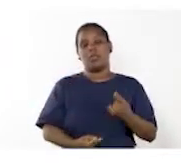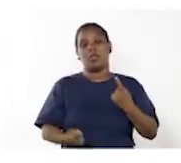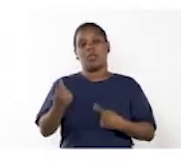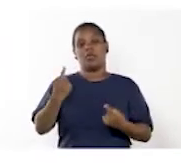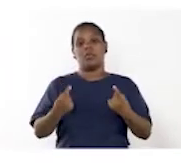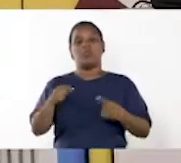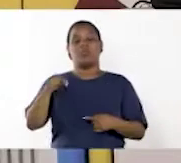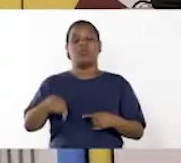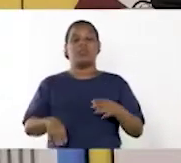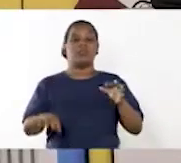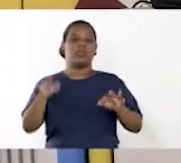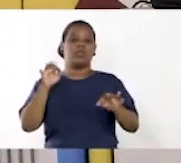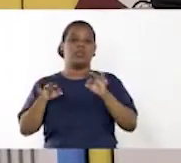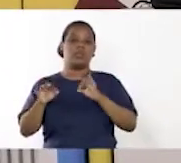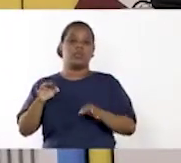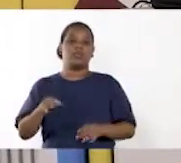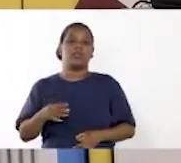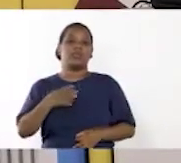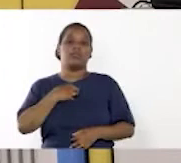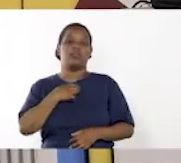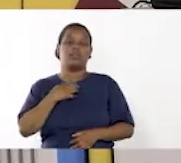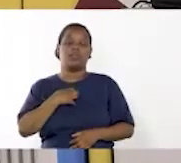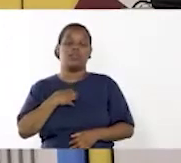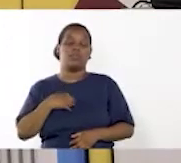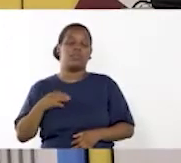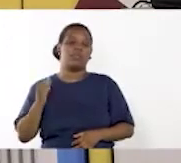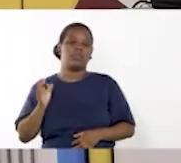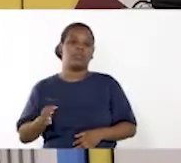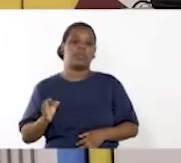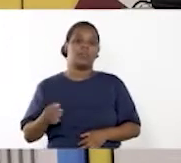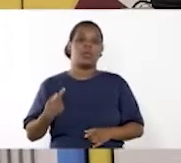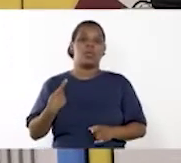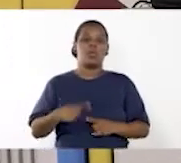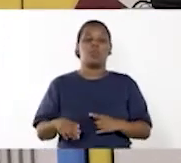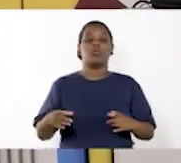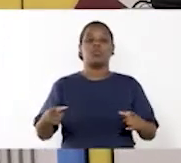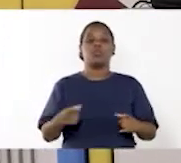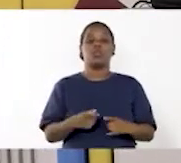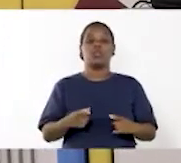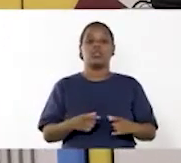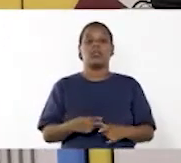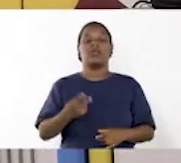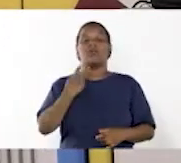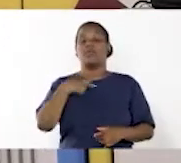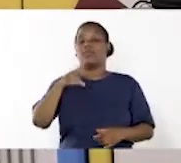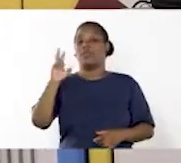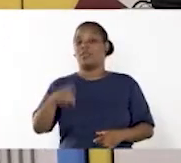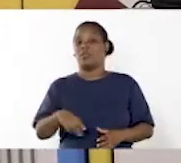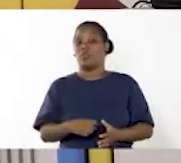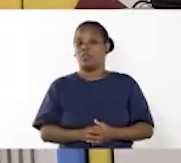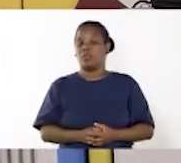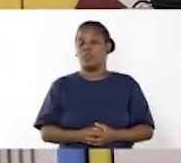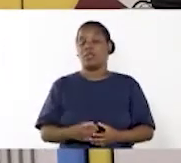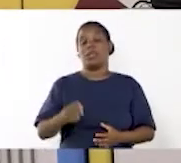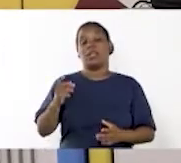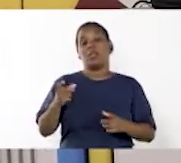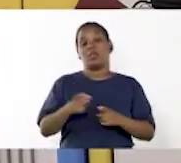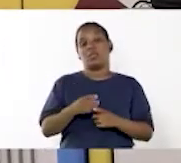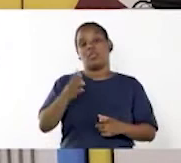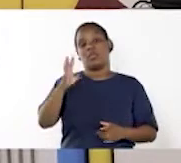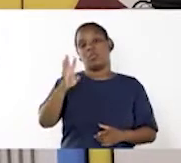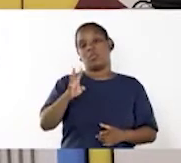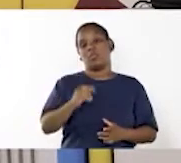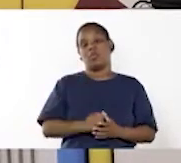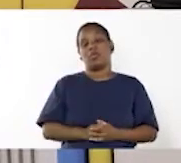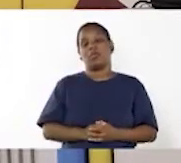estos elementos. Tenemos también otra unidad que va a ser evaluada, que es la unidad 4, que